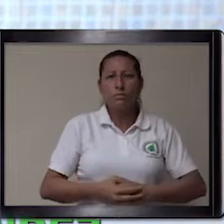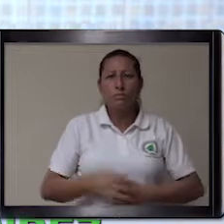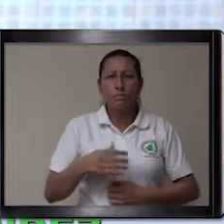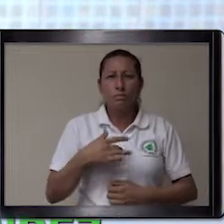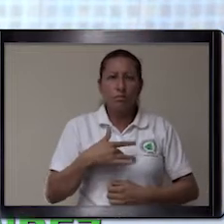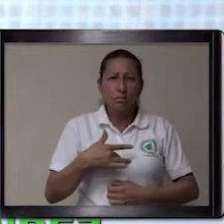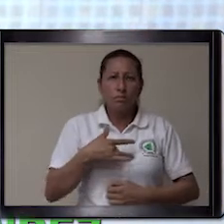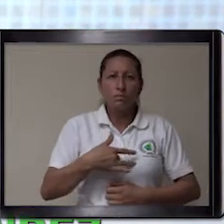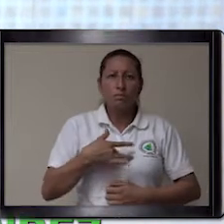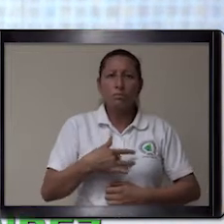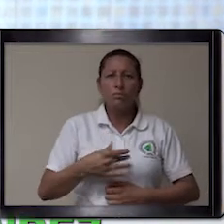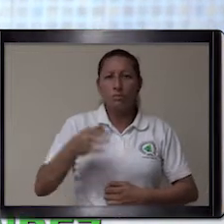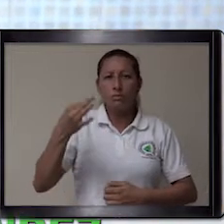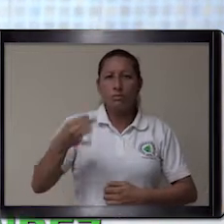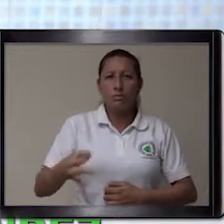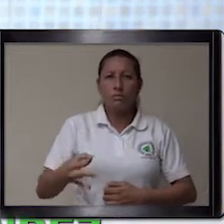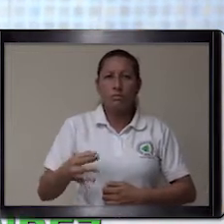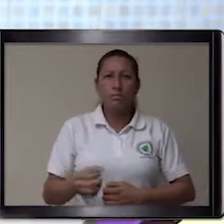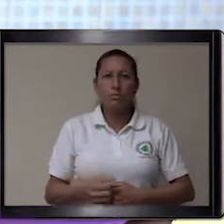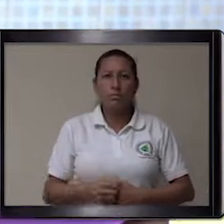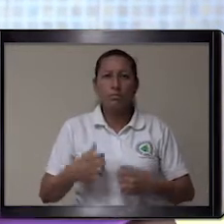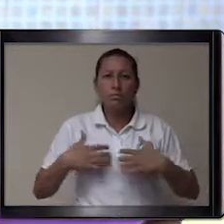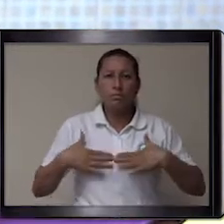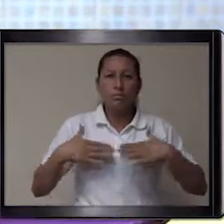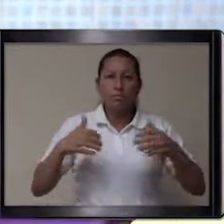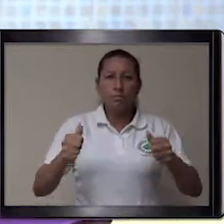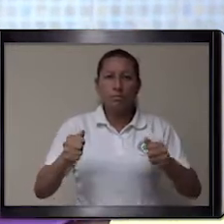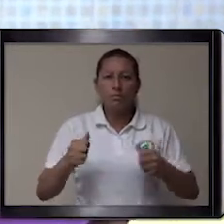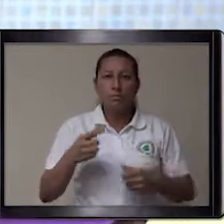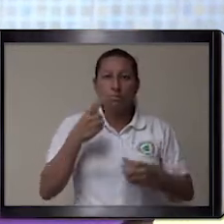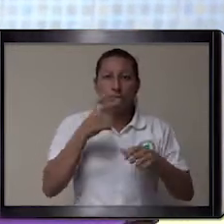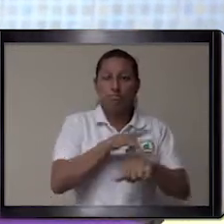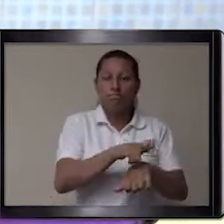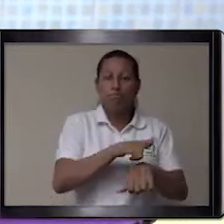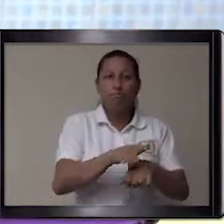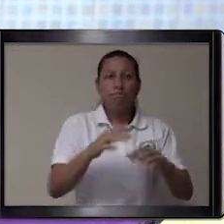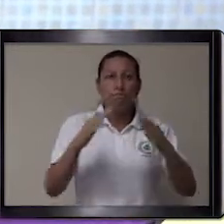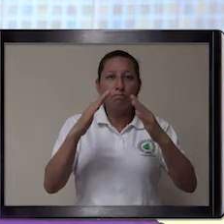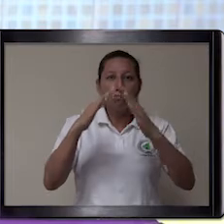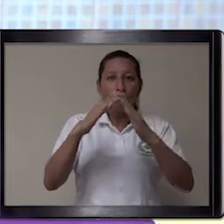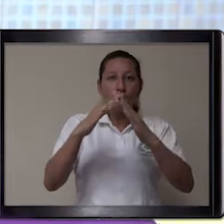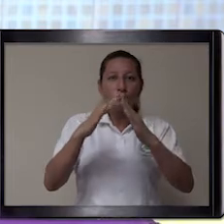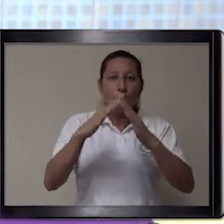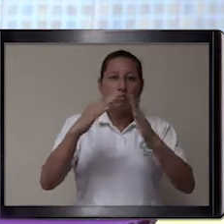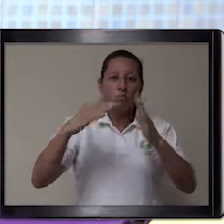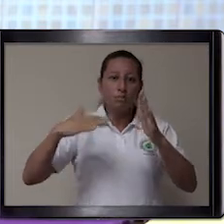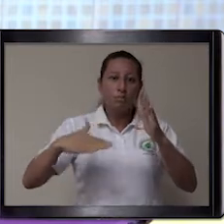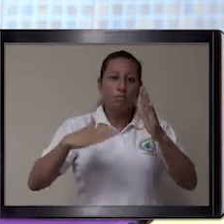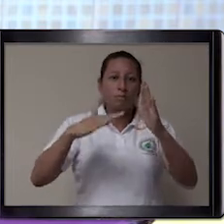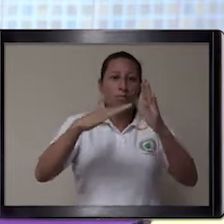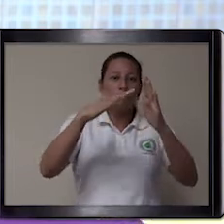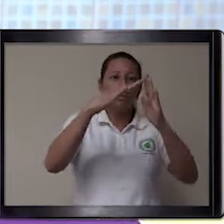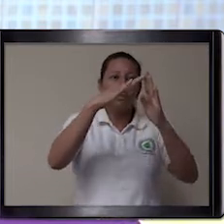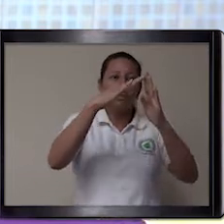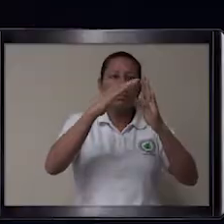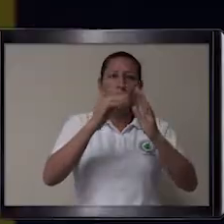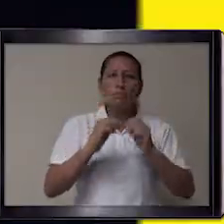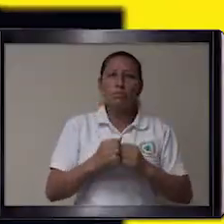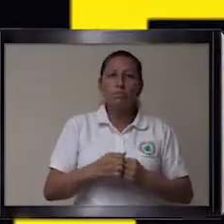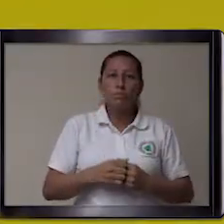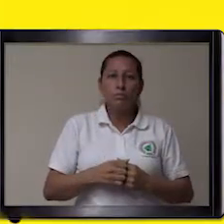nuestros medicamentos y pues lo necesario, pues, bueno, y buscar dónde refugiarse.